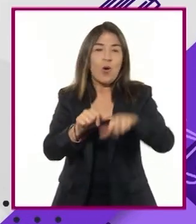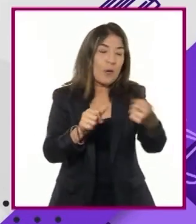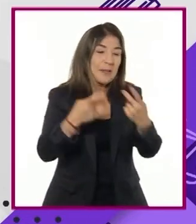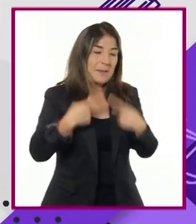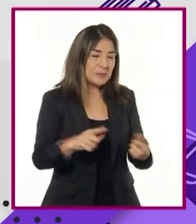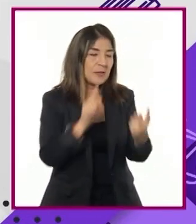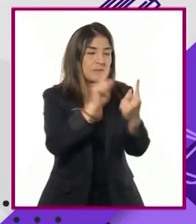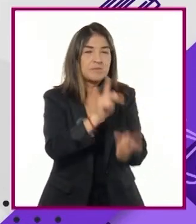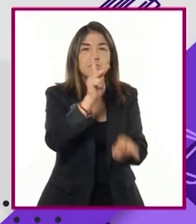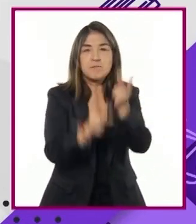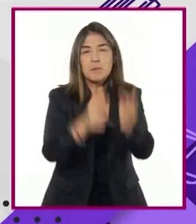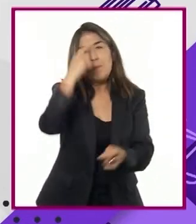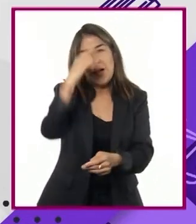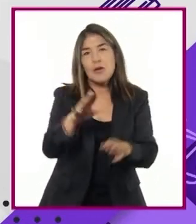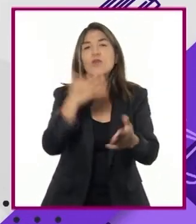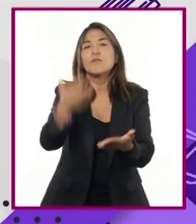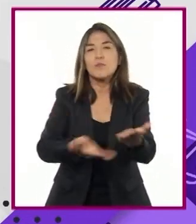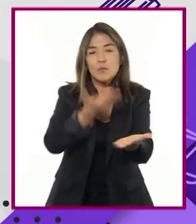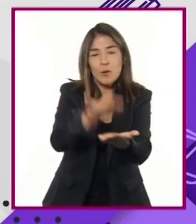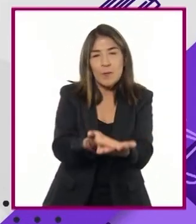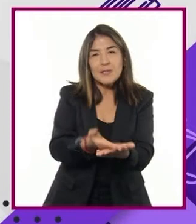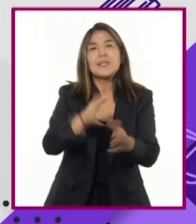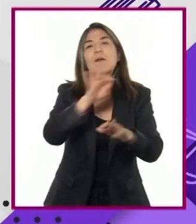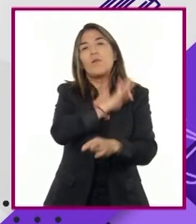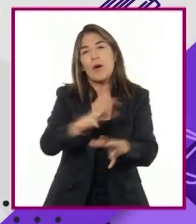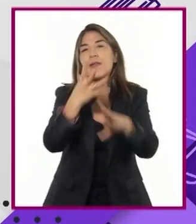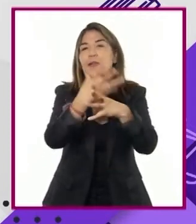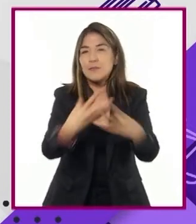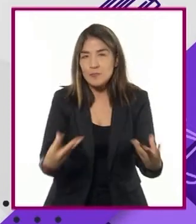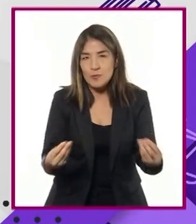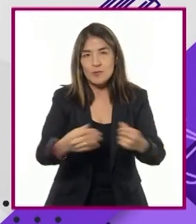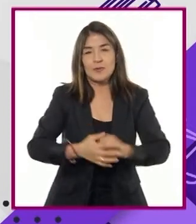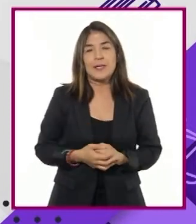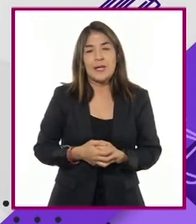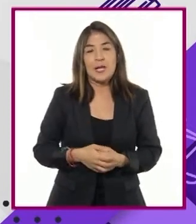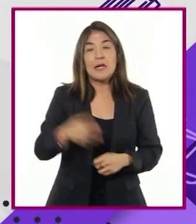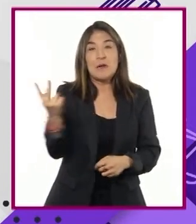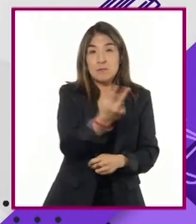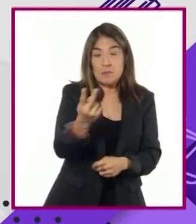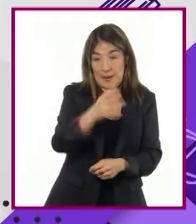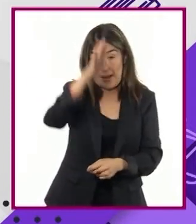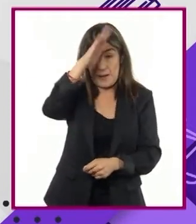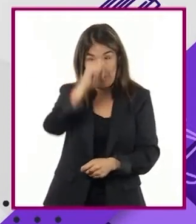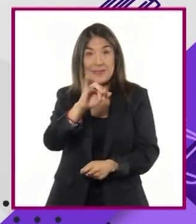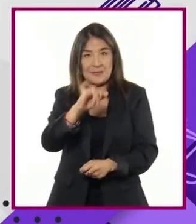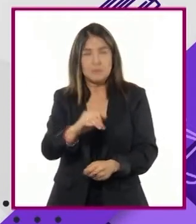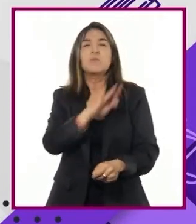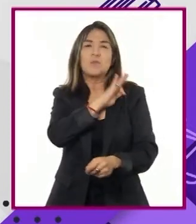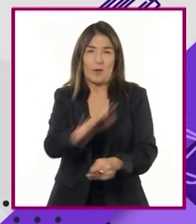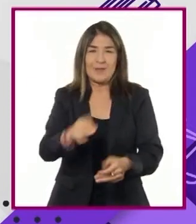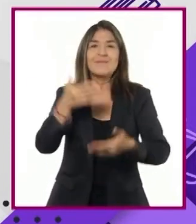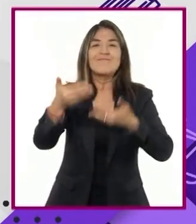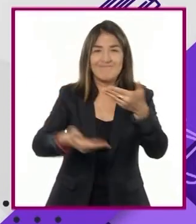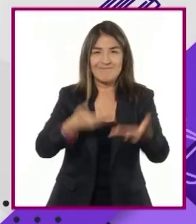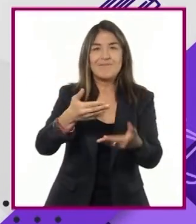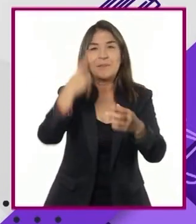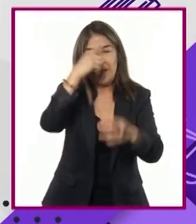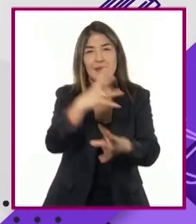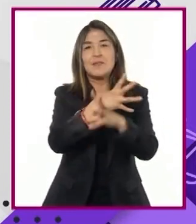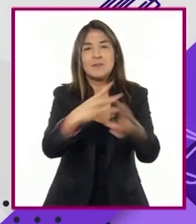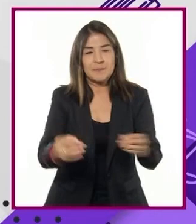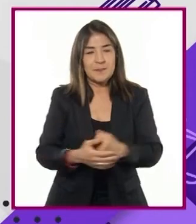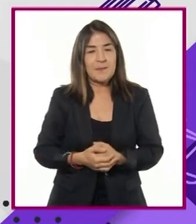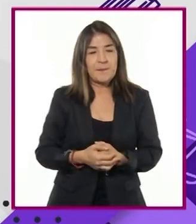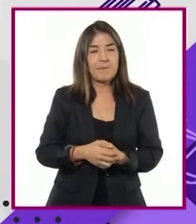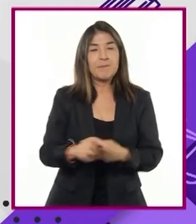proponerles la mediación. El proceso solo podrá continuar si están de acuerdo. 3. Preparar y organizar el